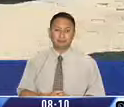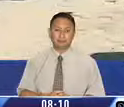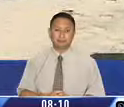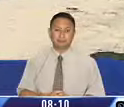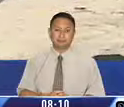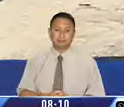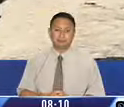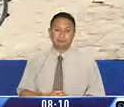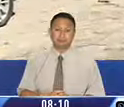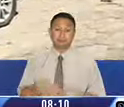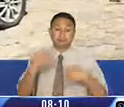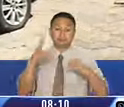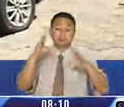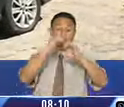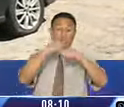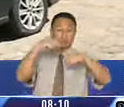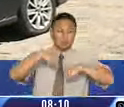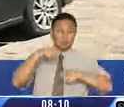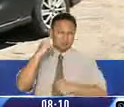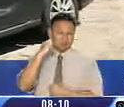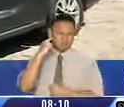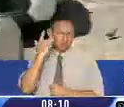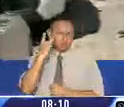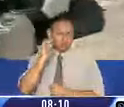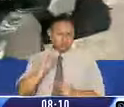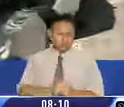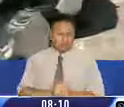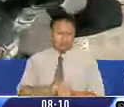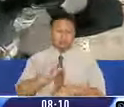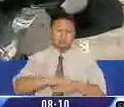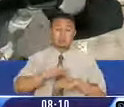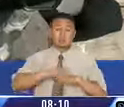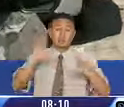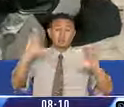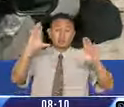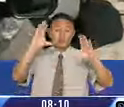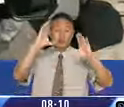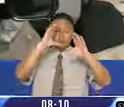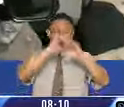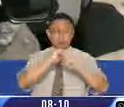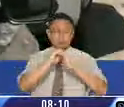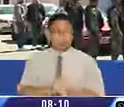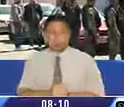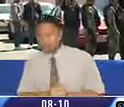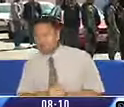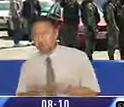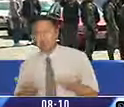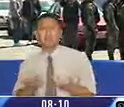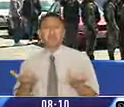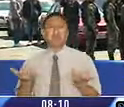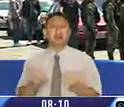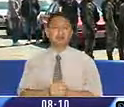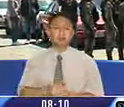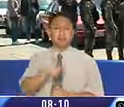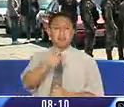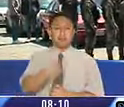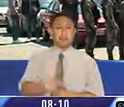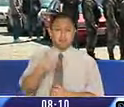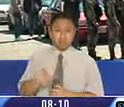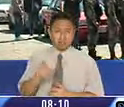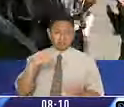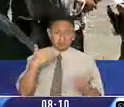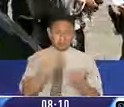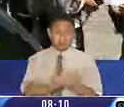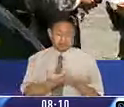En la noche escucharon ruidos extraños, pero por la oscuridad no lograron descifrar de dónde venían. Y si habían personas con la llegada del nuevo